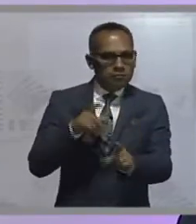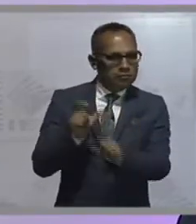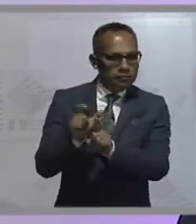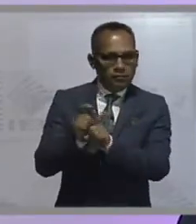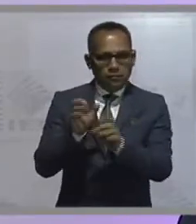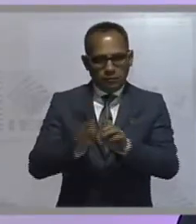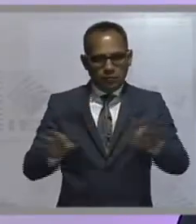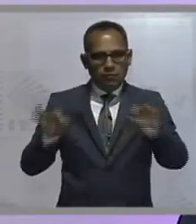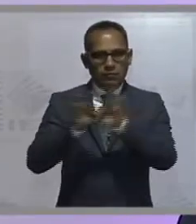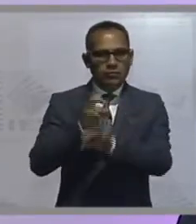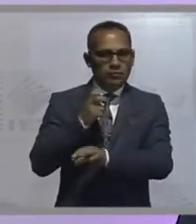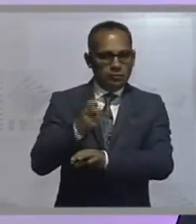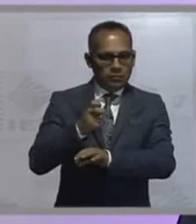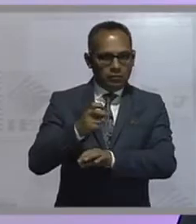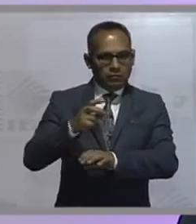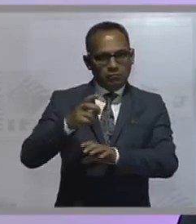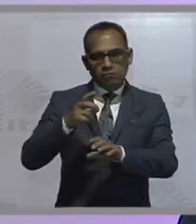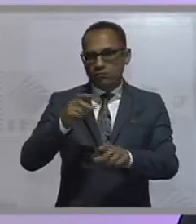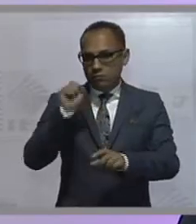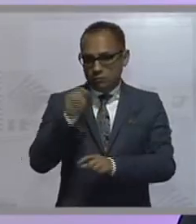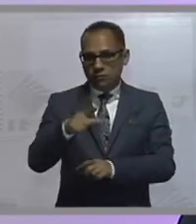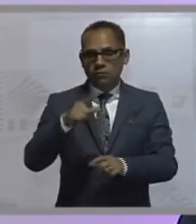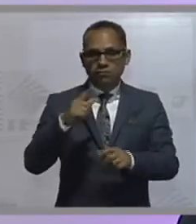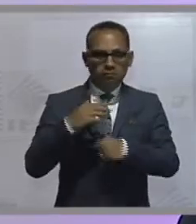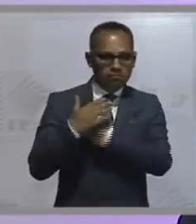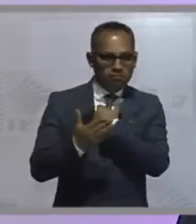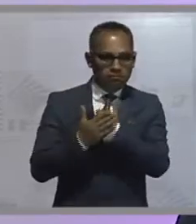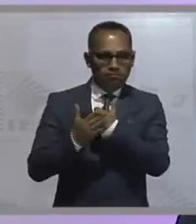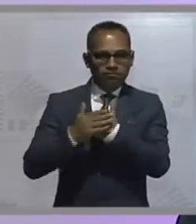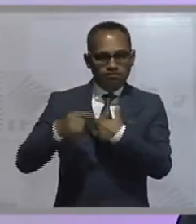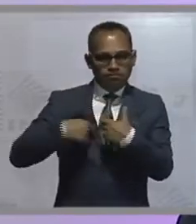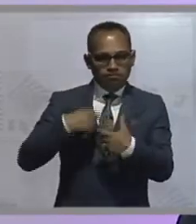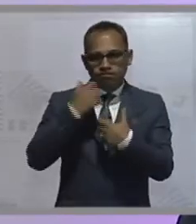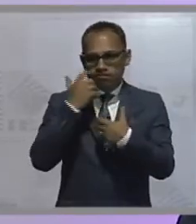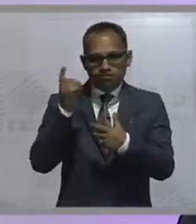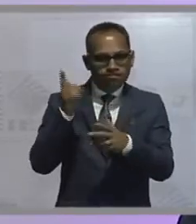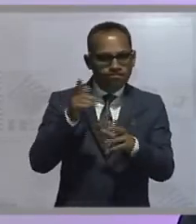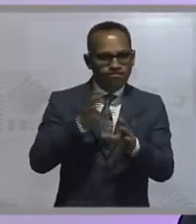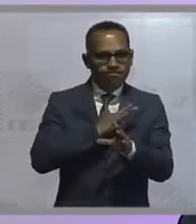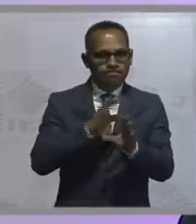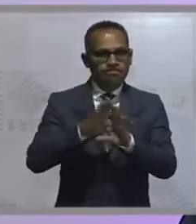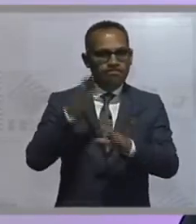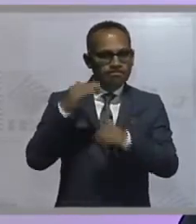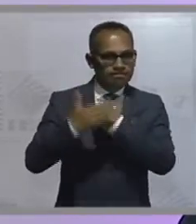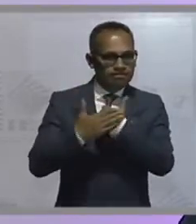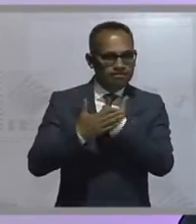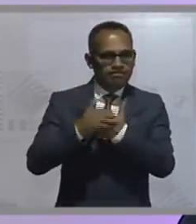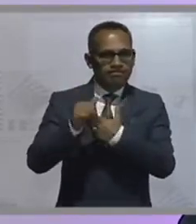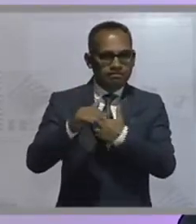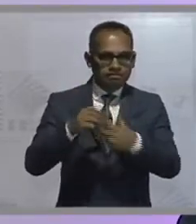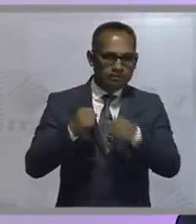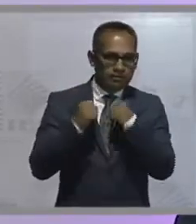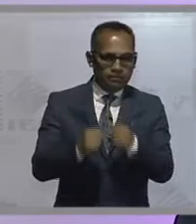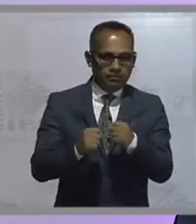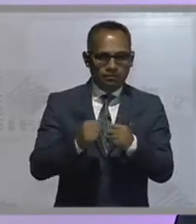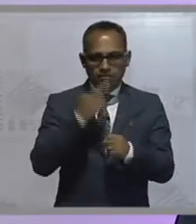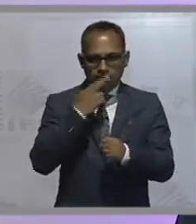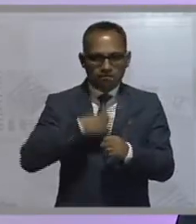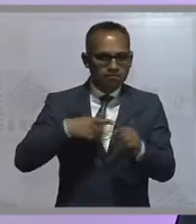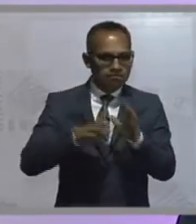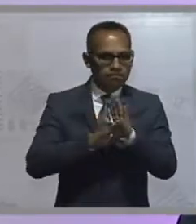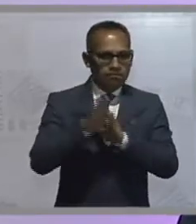seguridad y lograr que se reconozca nuestro distrito por su gran valor gastronómico patrimonial y cultural